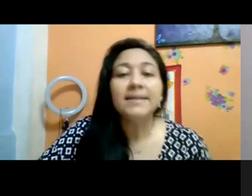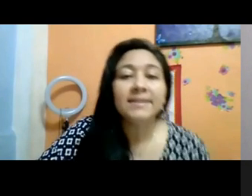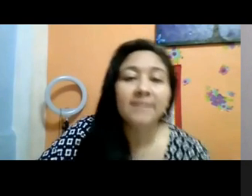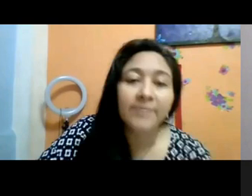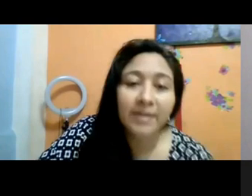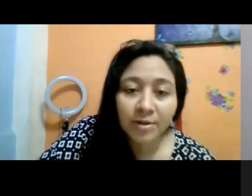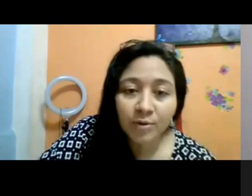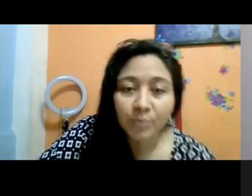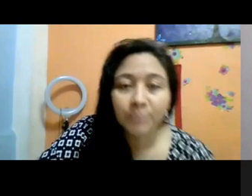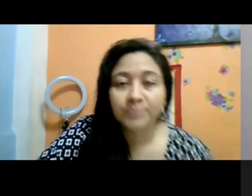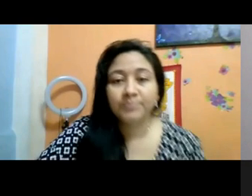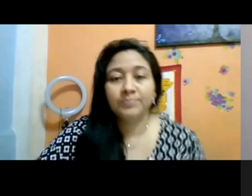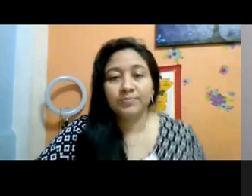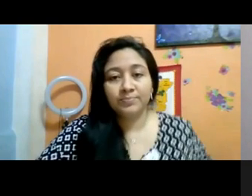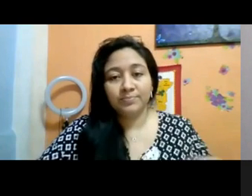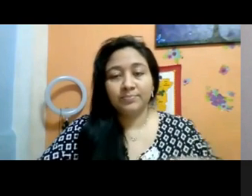Así es, hasta el viernes 21.